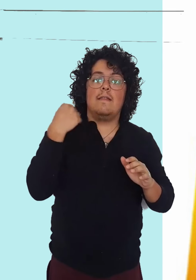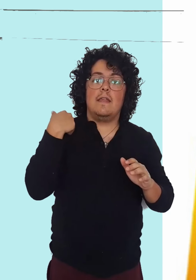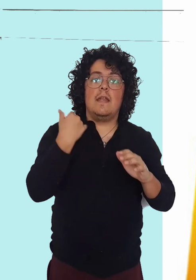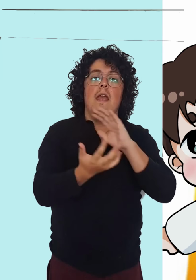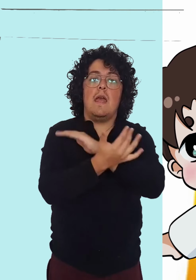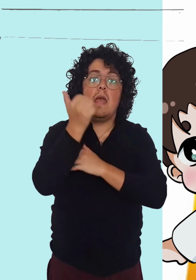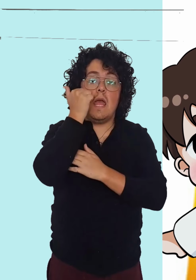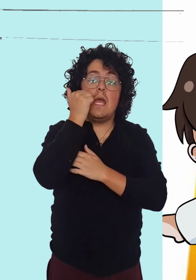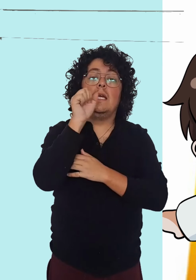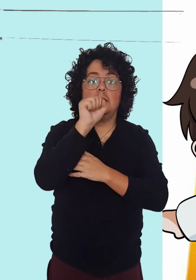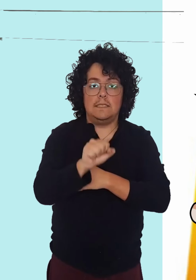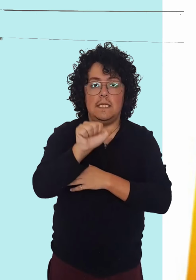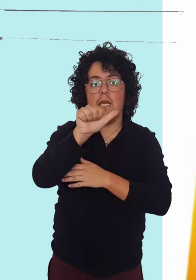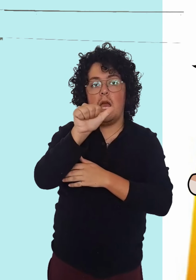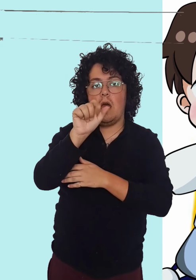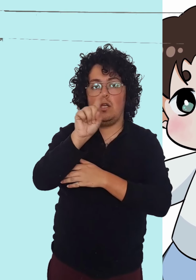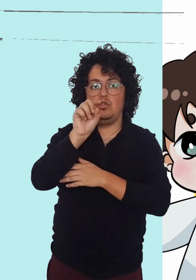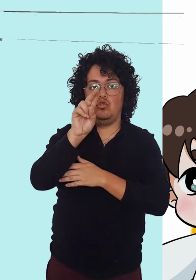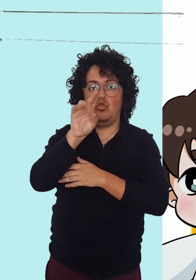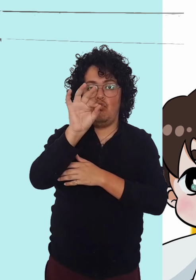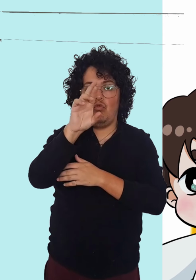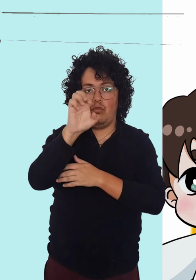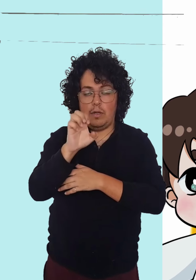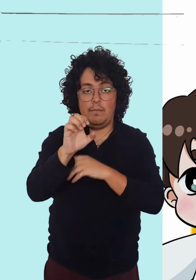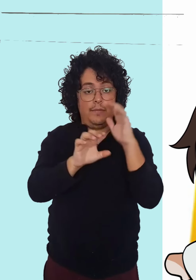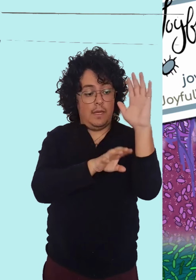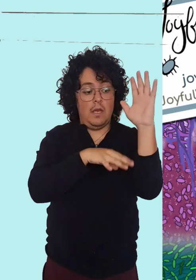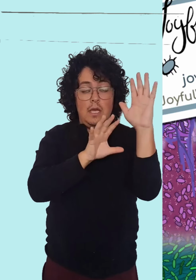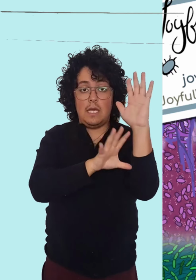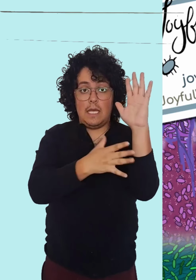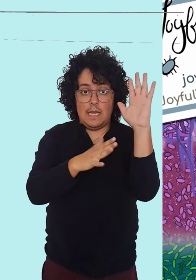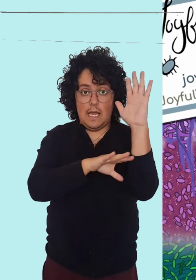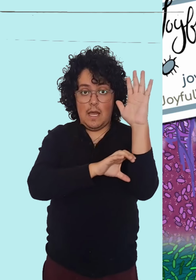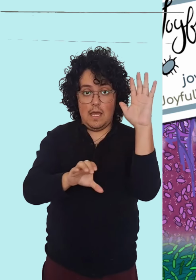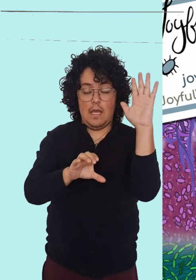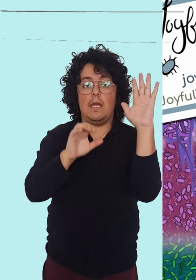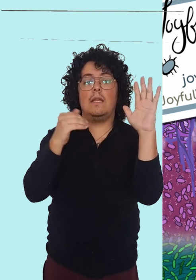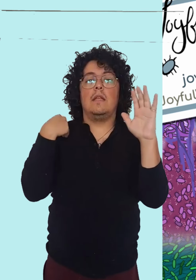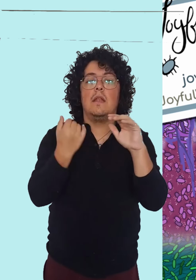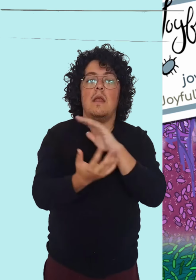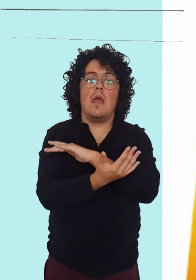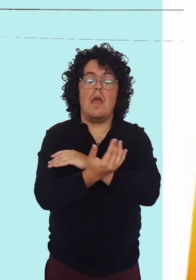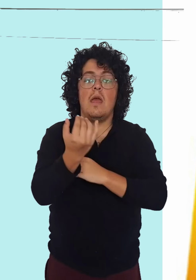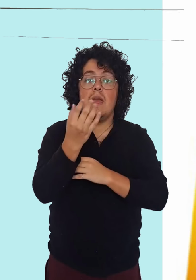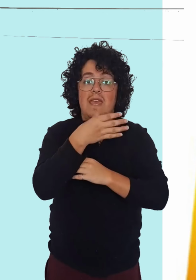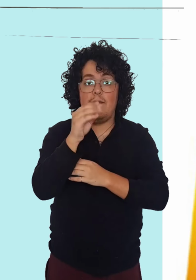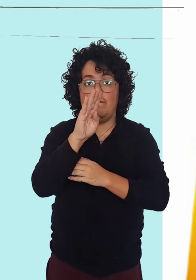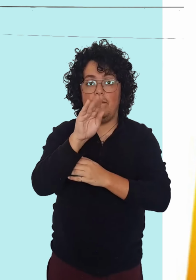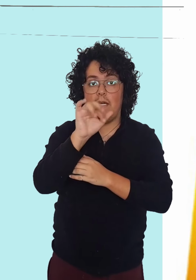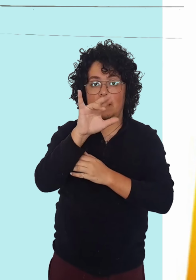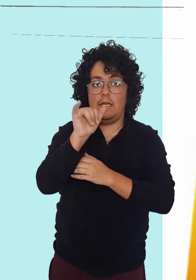y al contrario, en la tercera área, el estrato es específico para bacterias púrpuras del azufre. En